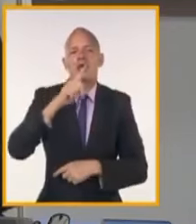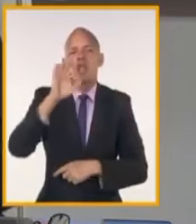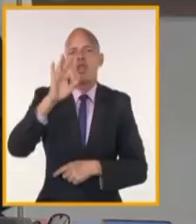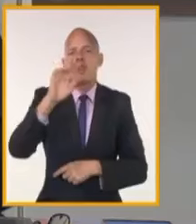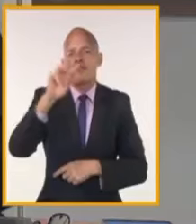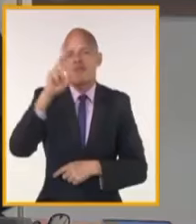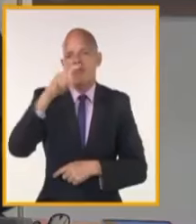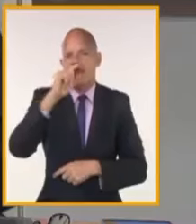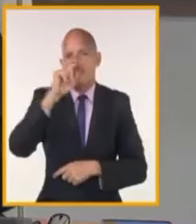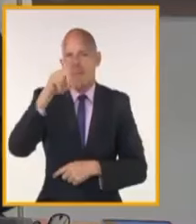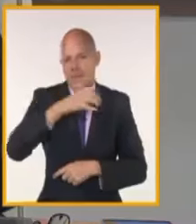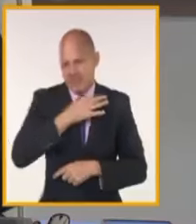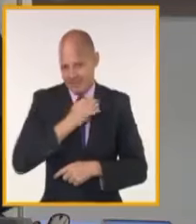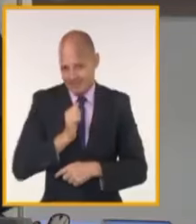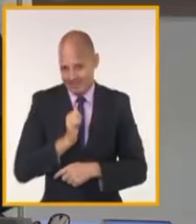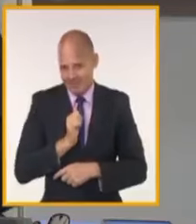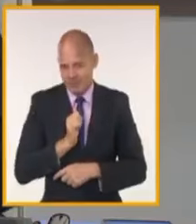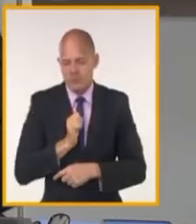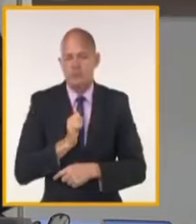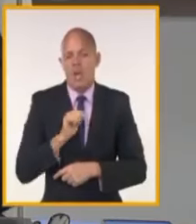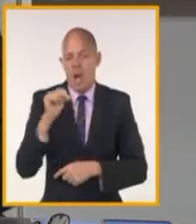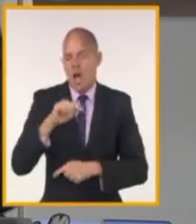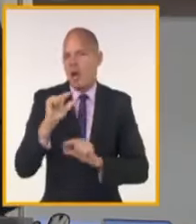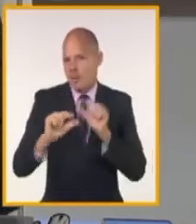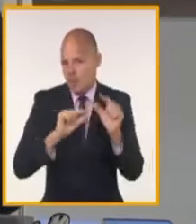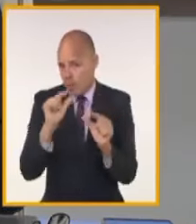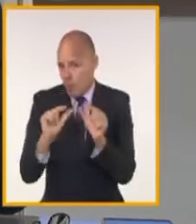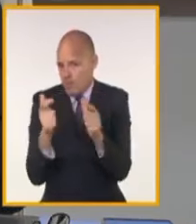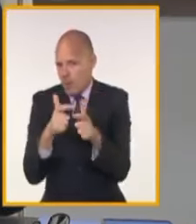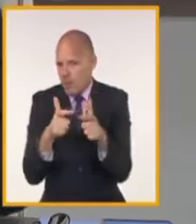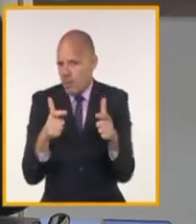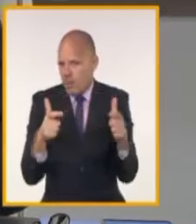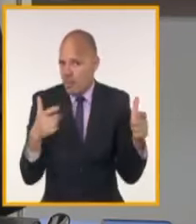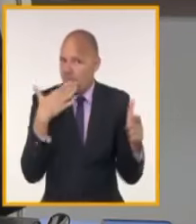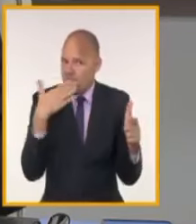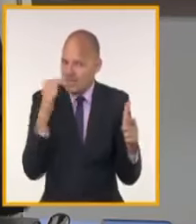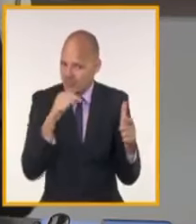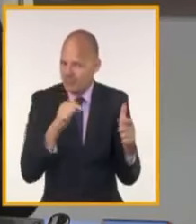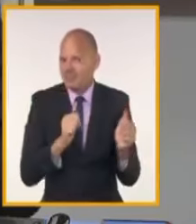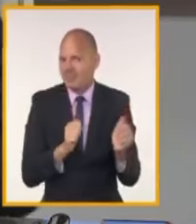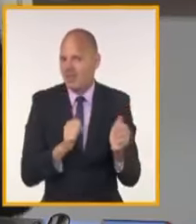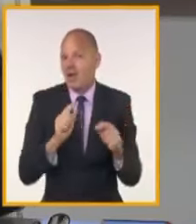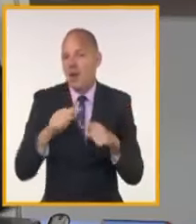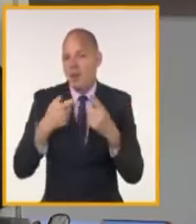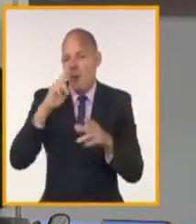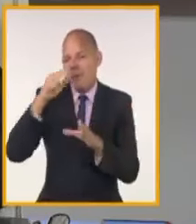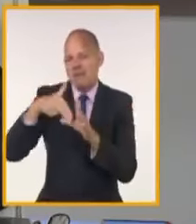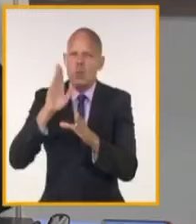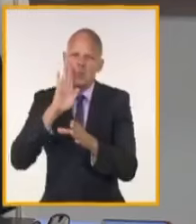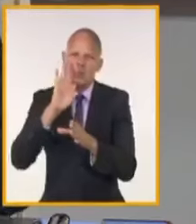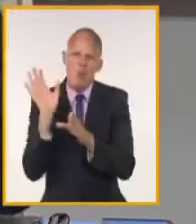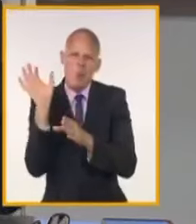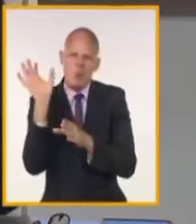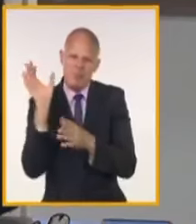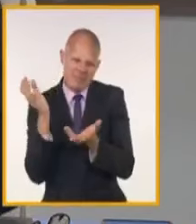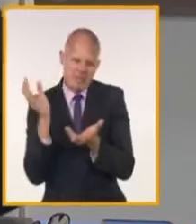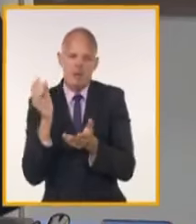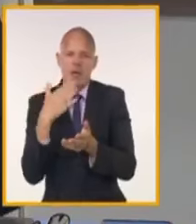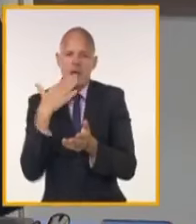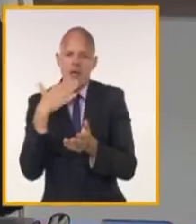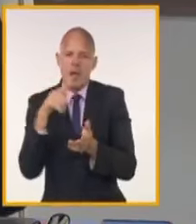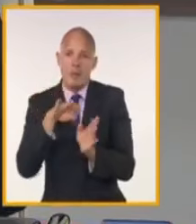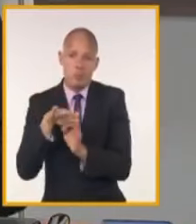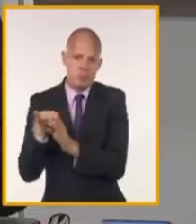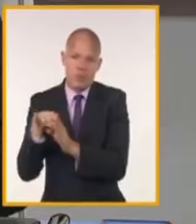otras ocasiones hemos tenido que que brincar varios obstáculos por llamarlo alguna manera